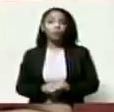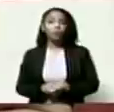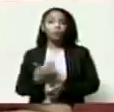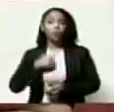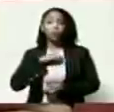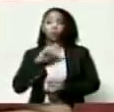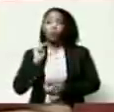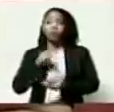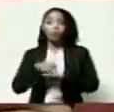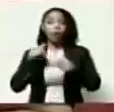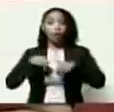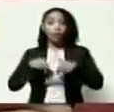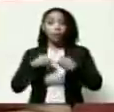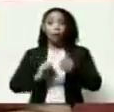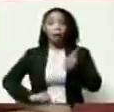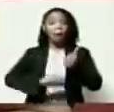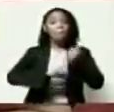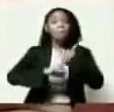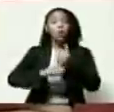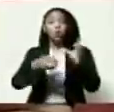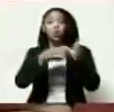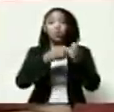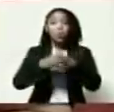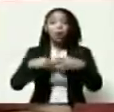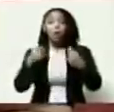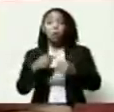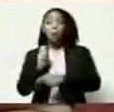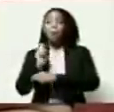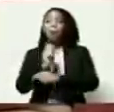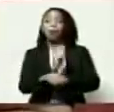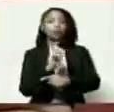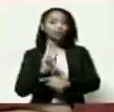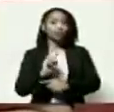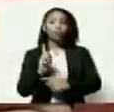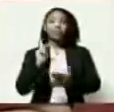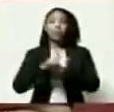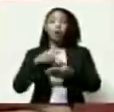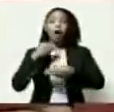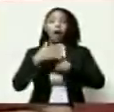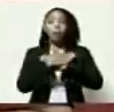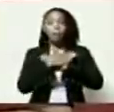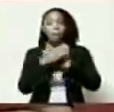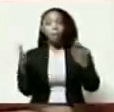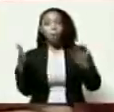Nosotros no llegamos aquí para favorecer a grupos económicos. Nosotros llegamos aquí para servirle al pueblo.